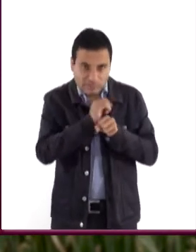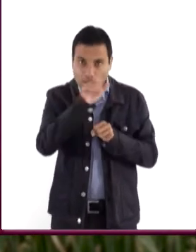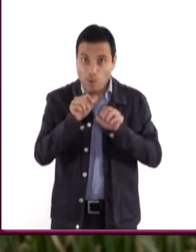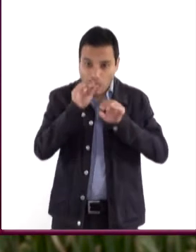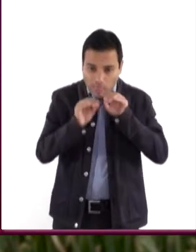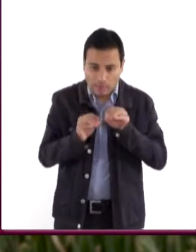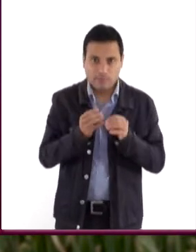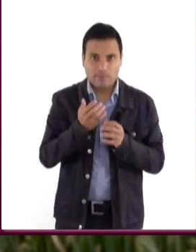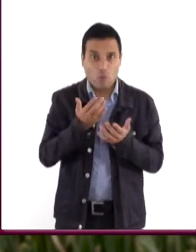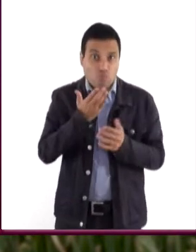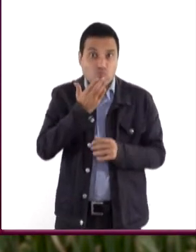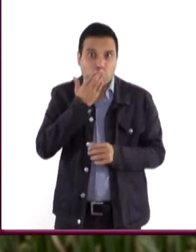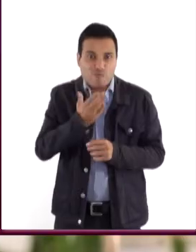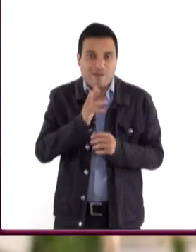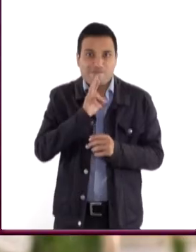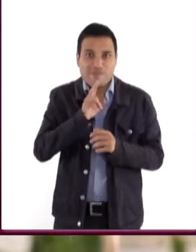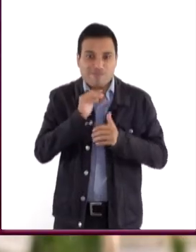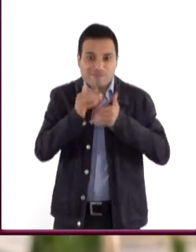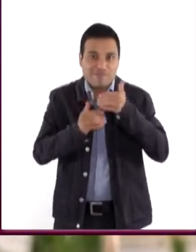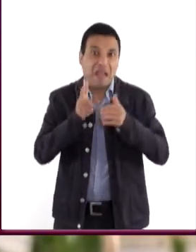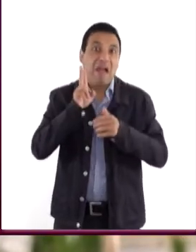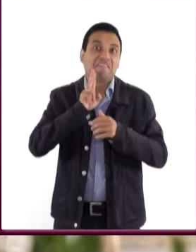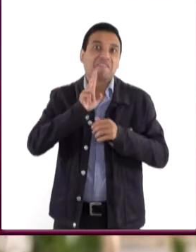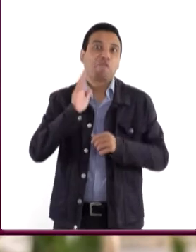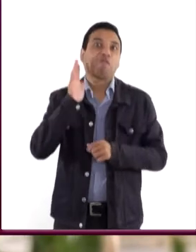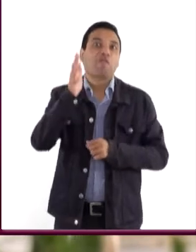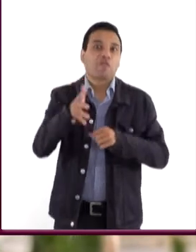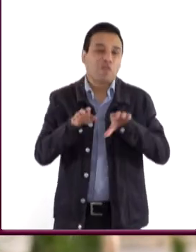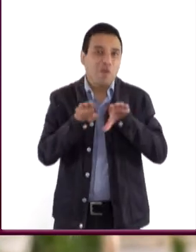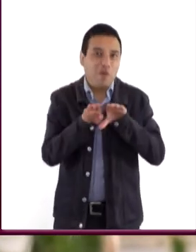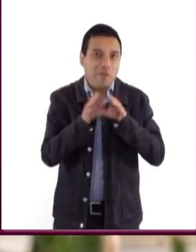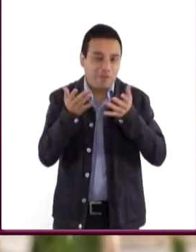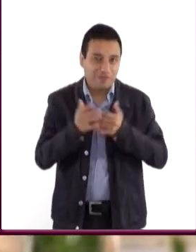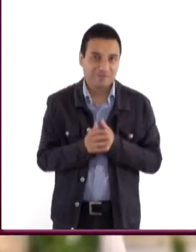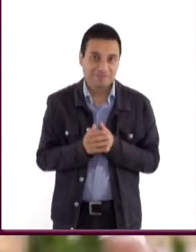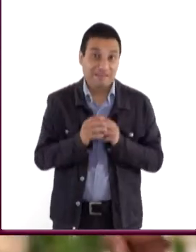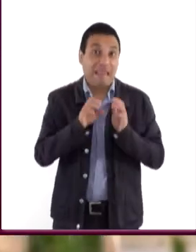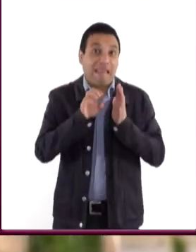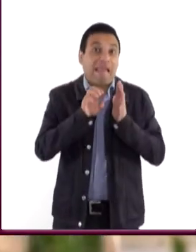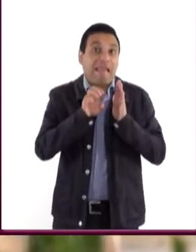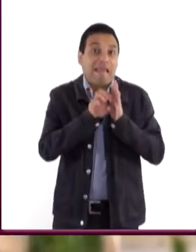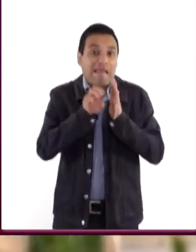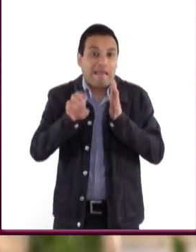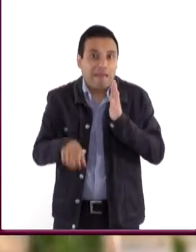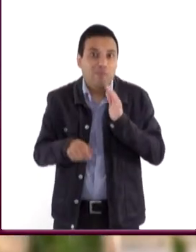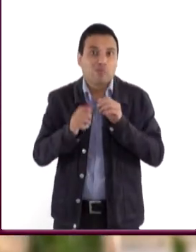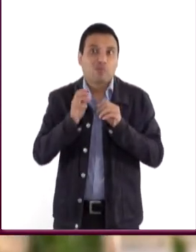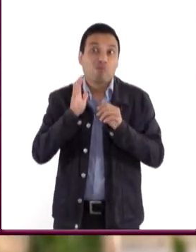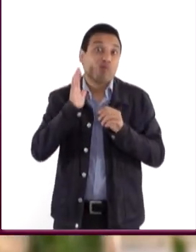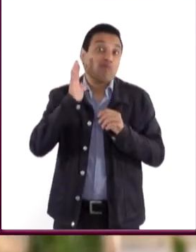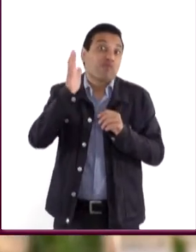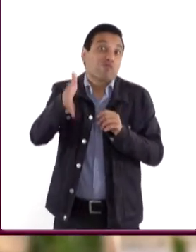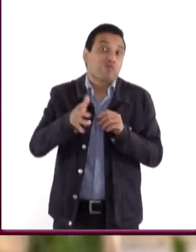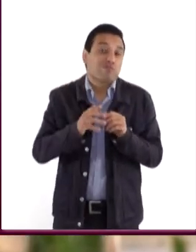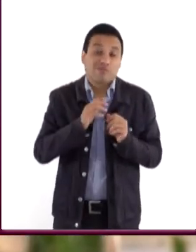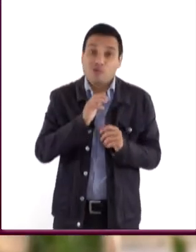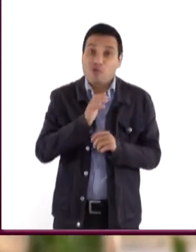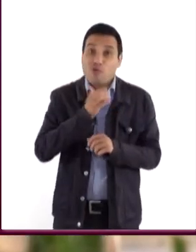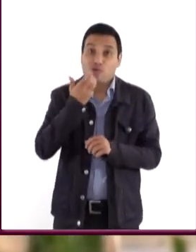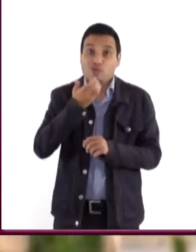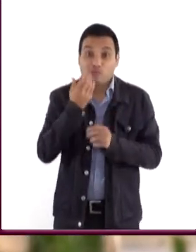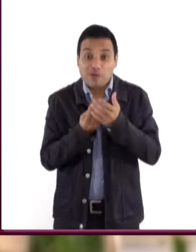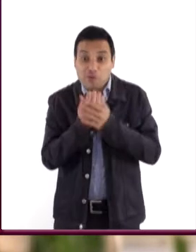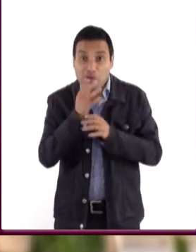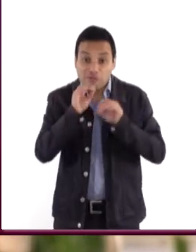por muy buen camino y no sabemos a dónde nos puede llevar este conocimiento. A lo mejor lo estemos utilizando cotidianamente en unos años. No